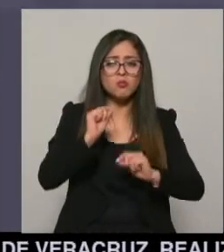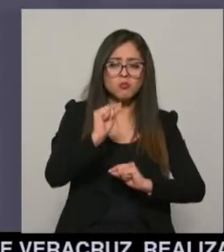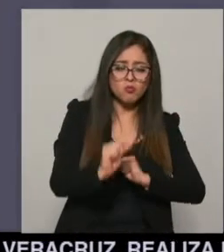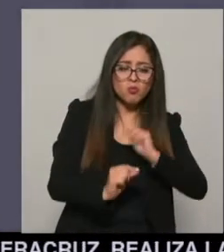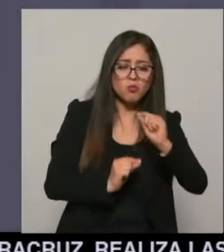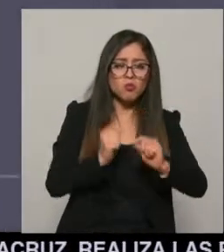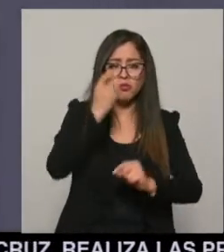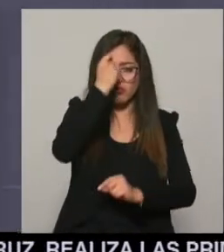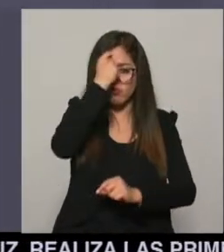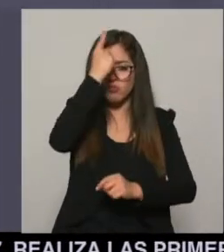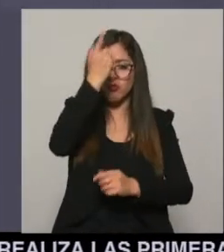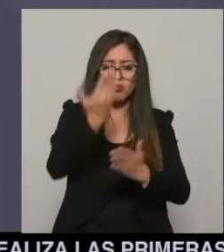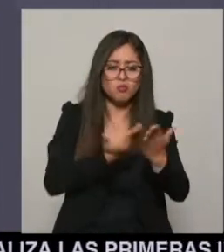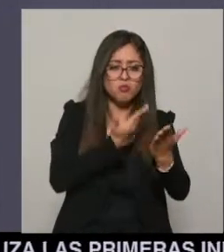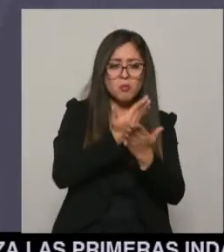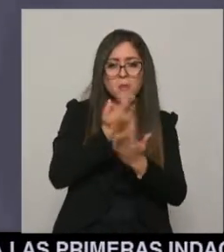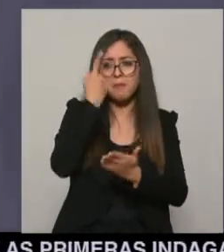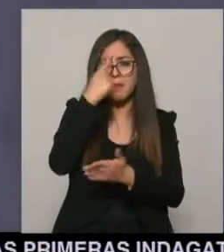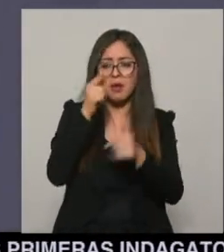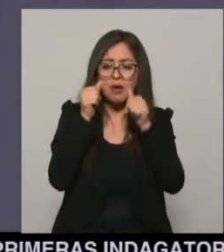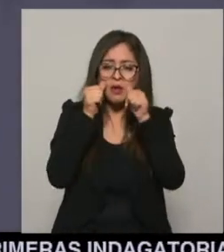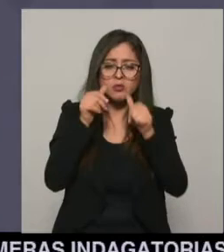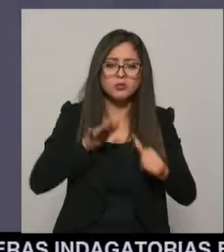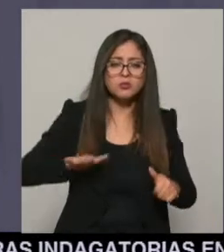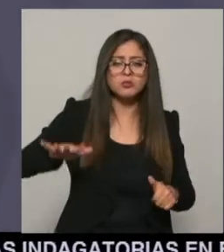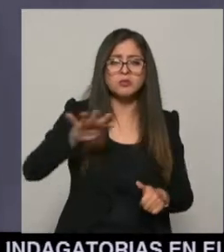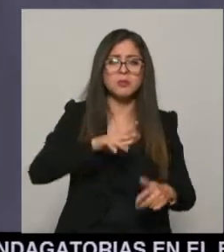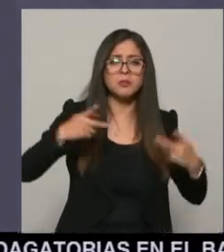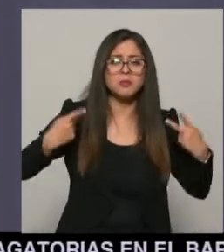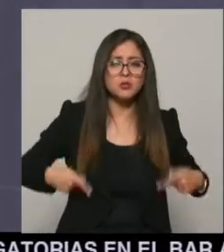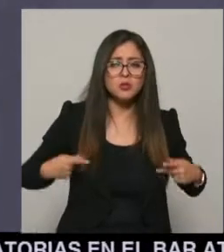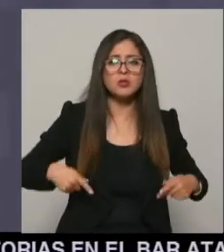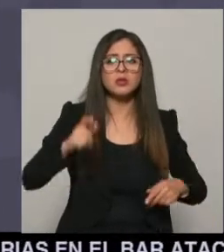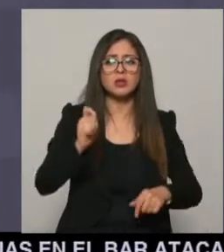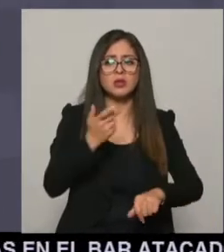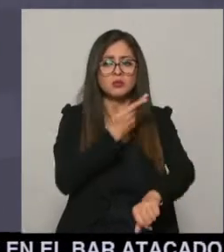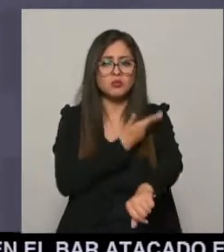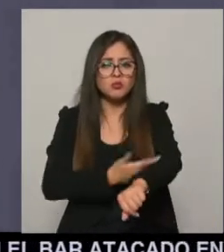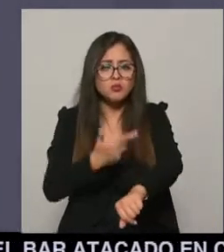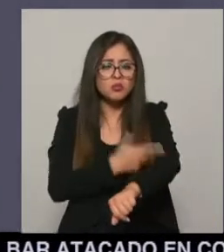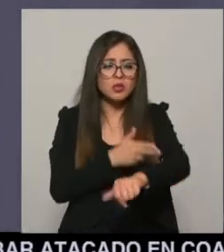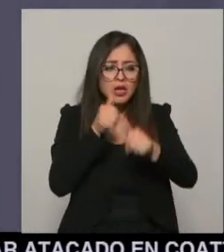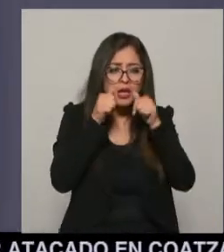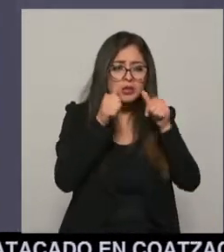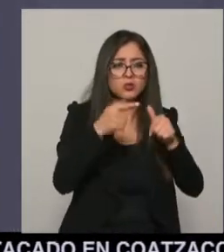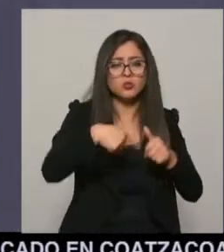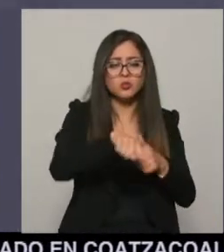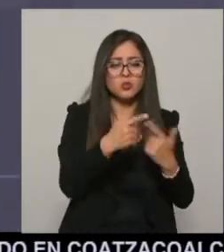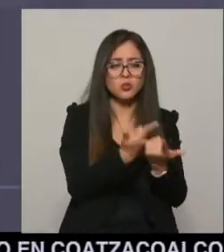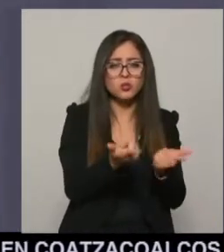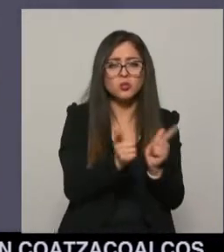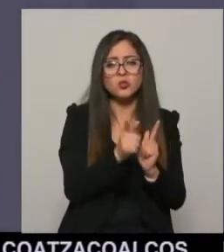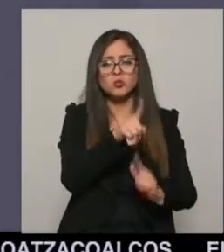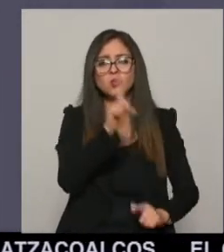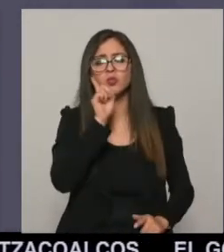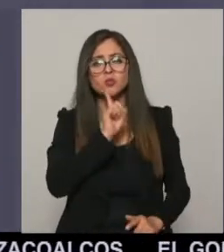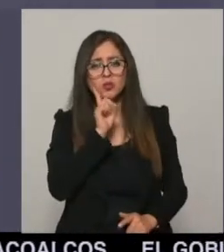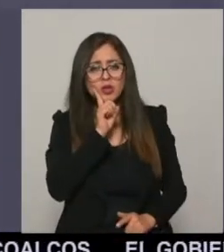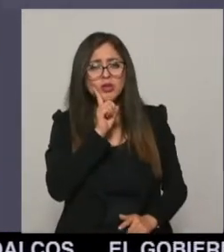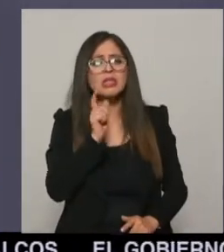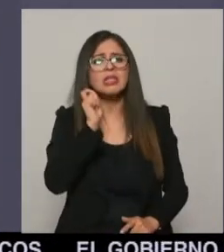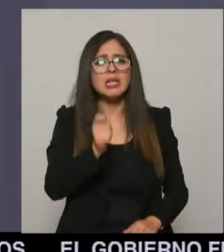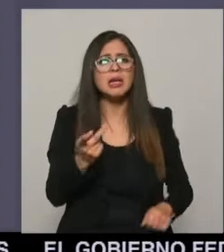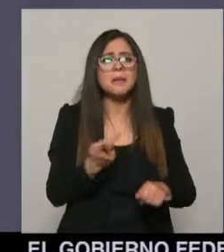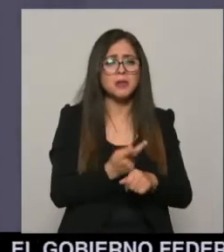iniciativas que puedan atender a la ciudadanía, a darle solución a estos colectivos femeninos. El reclamo que han hecho los colectivos femeninos